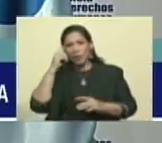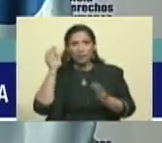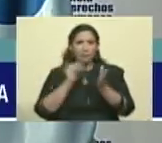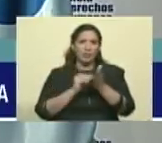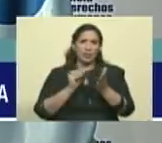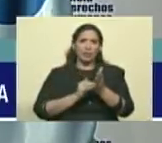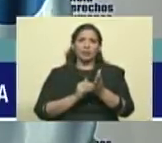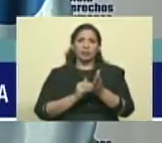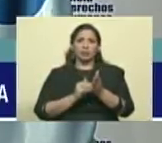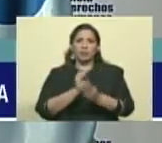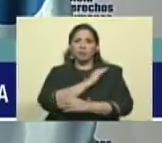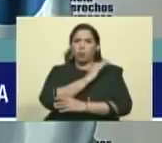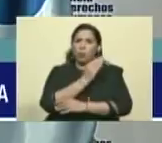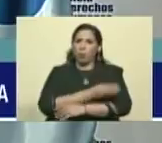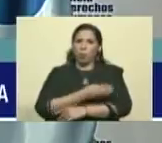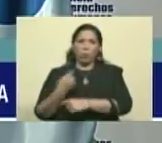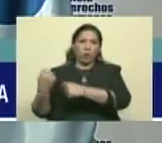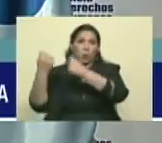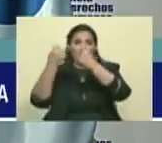ellos, con poder económico,